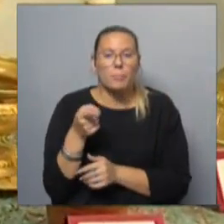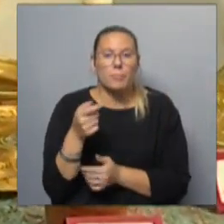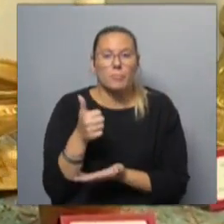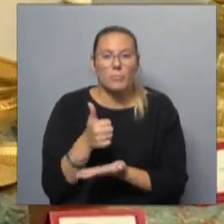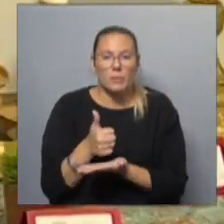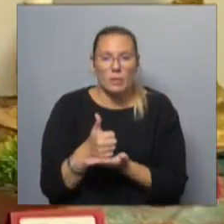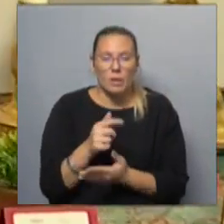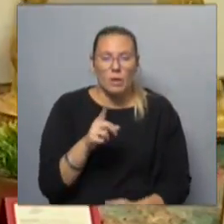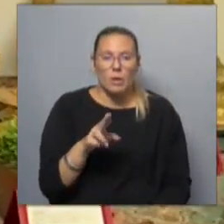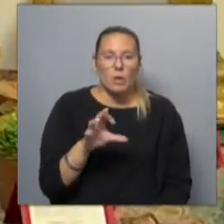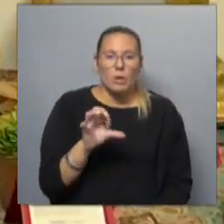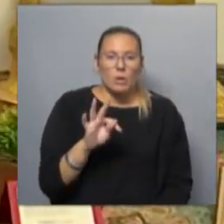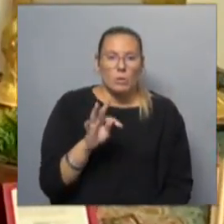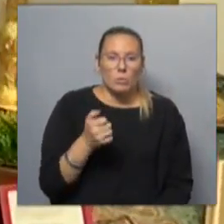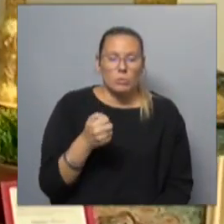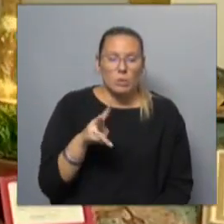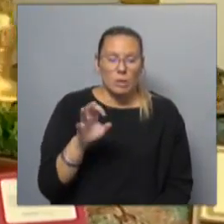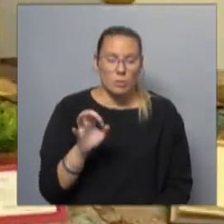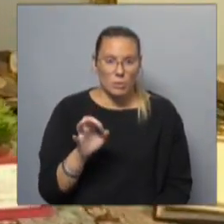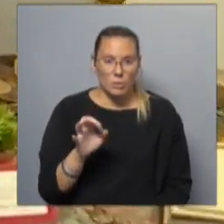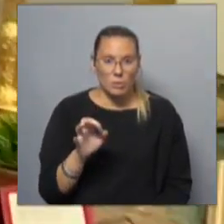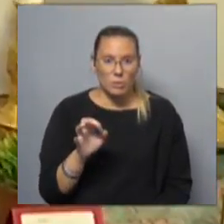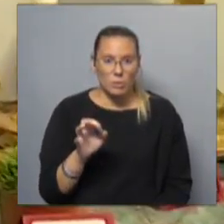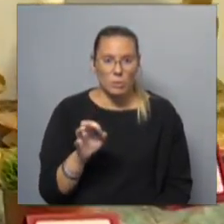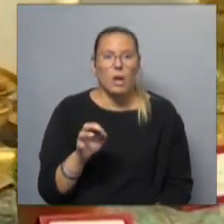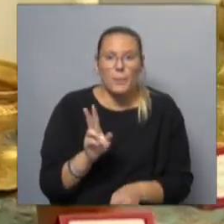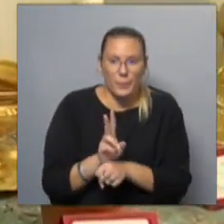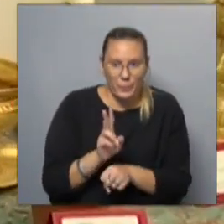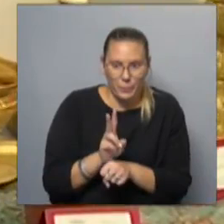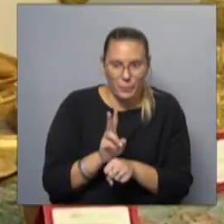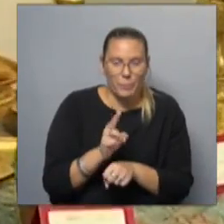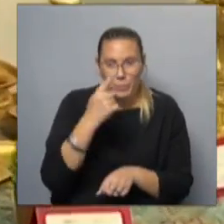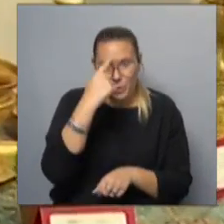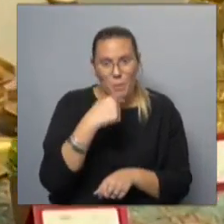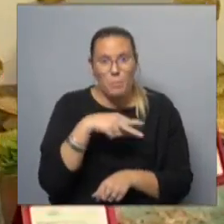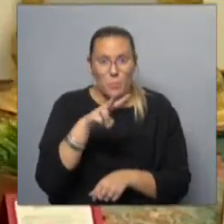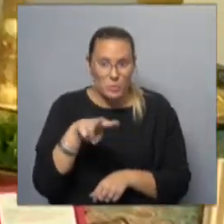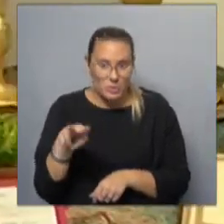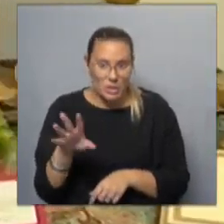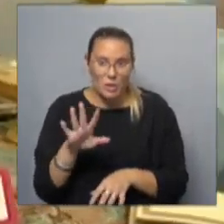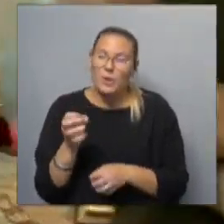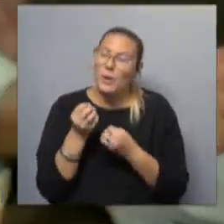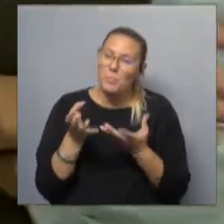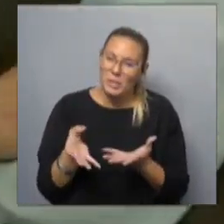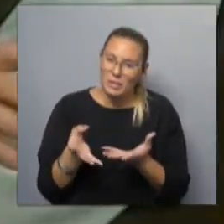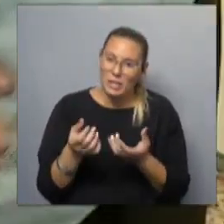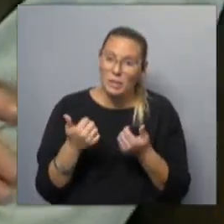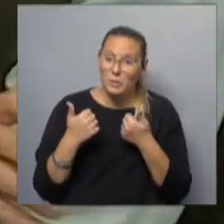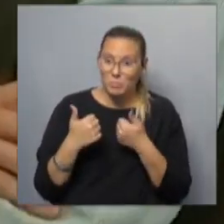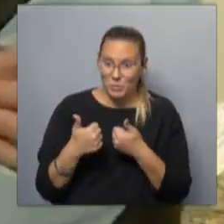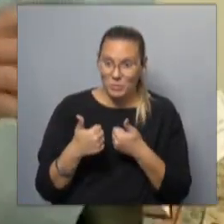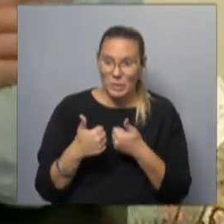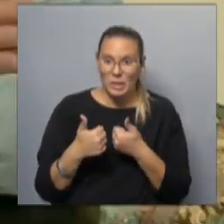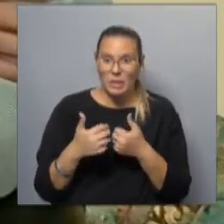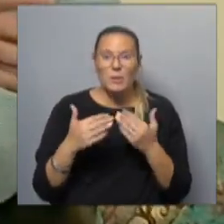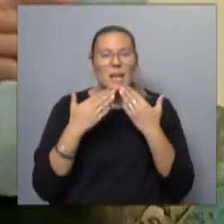con Gustavo Ferrari, que es conservador del museo. Gustavo, ¿cómo estás? ¿Todo bien? Hola, muy